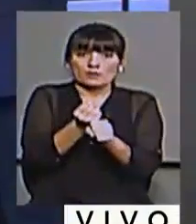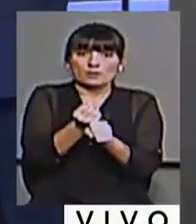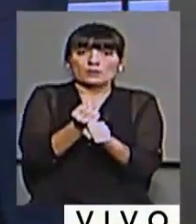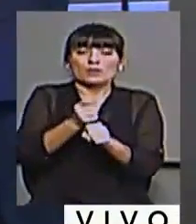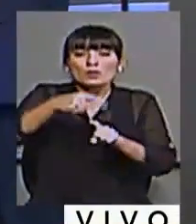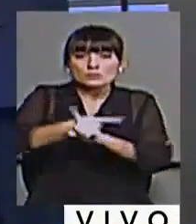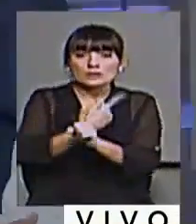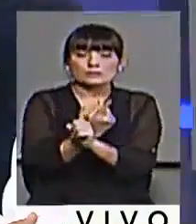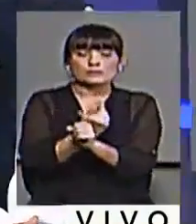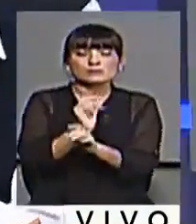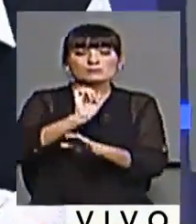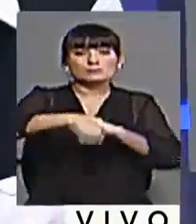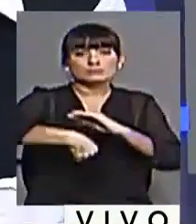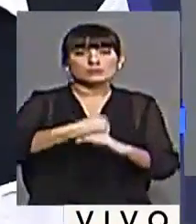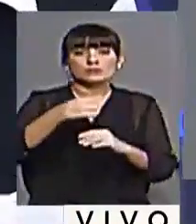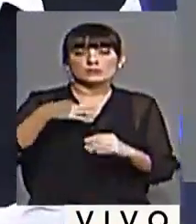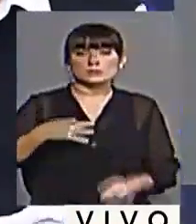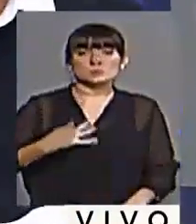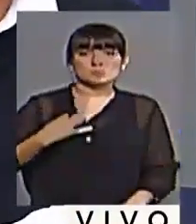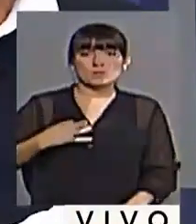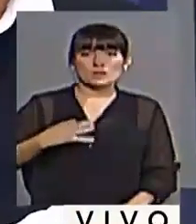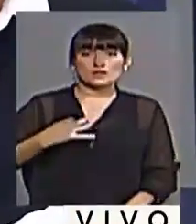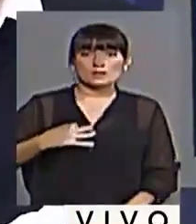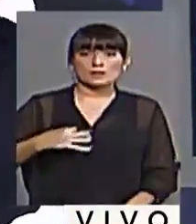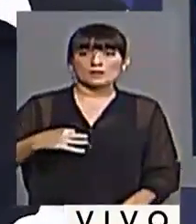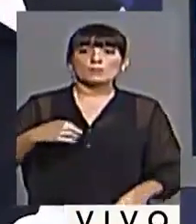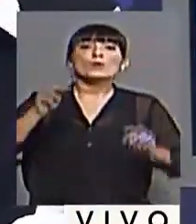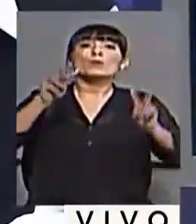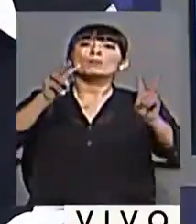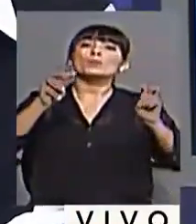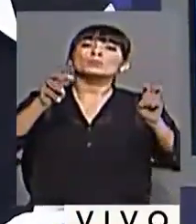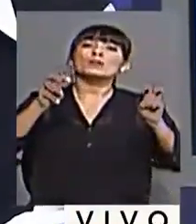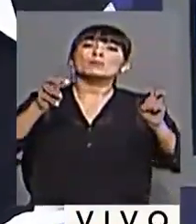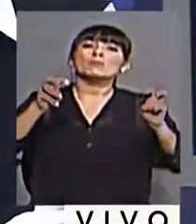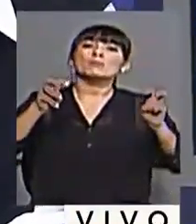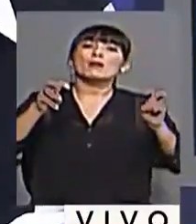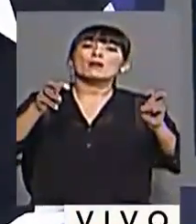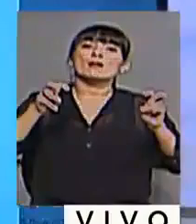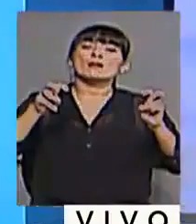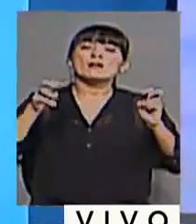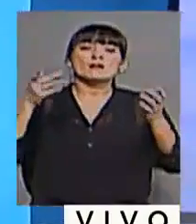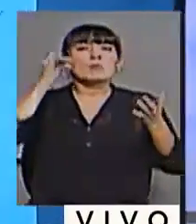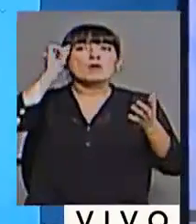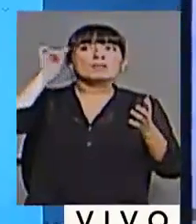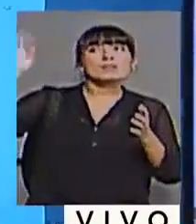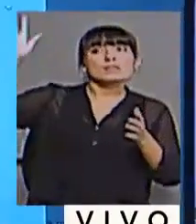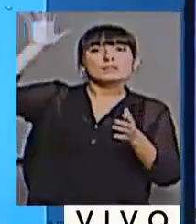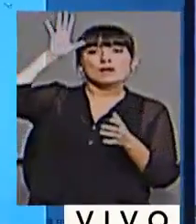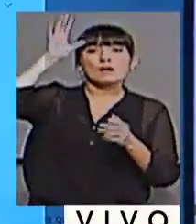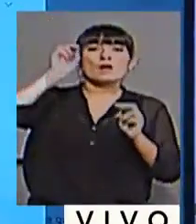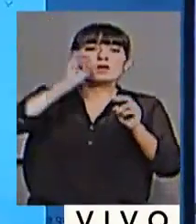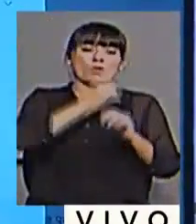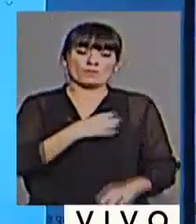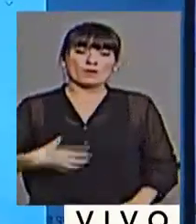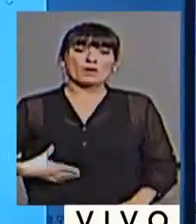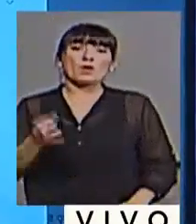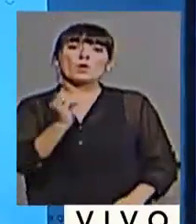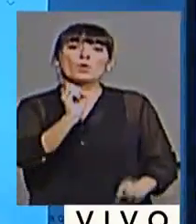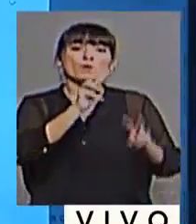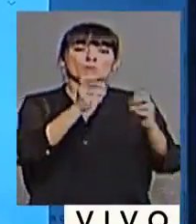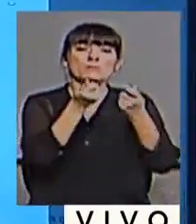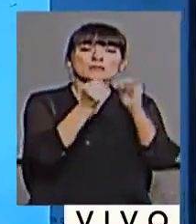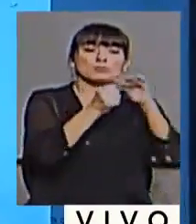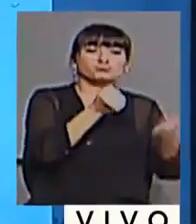frente a la ciudadanía, hemos hecho el trabajo que ¿revalidado nos ha pedido por un tema ideológico gobierno o revalidado por ambos, a raíz de las platas de que entraron a la